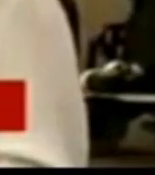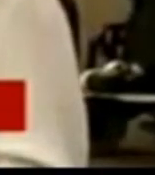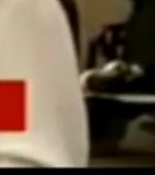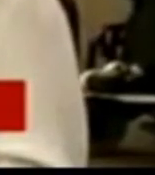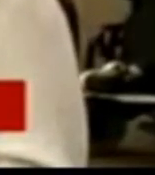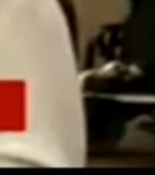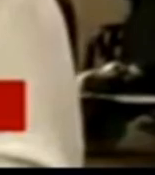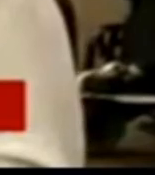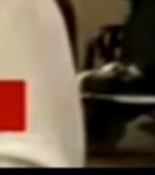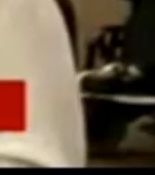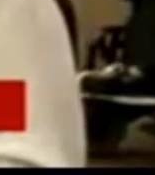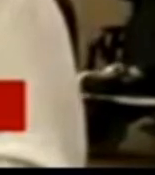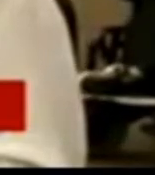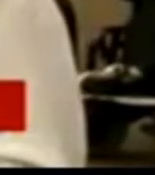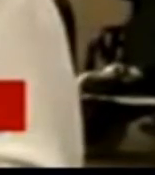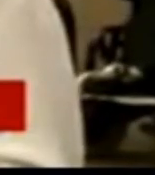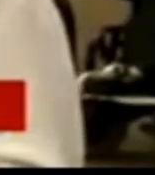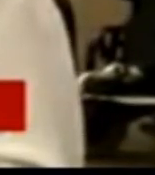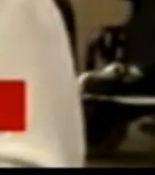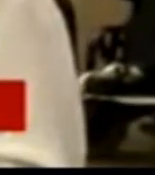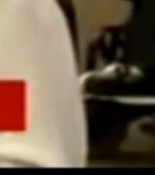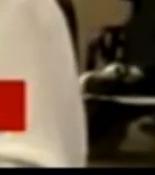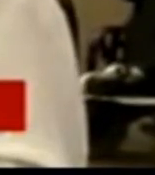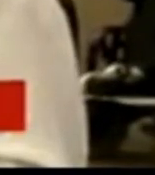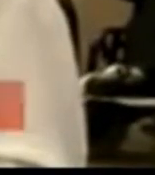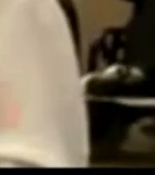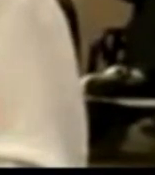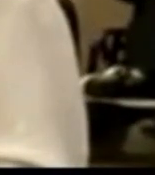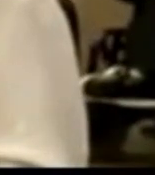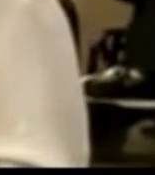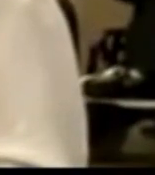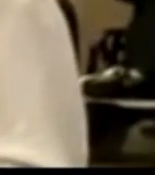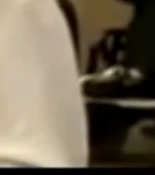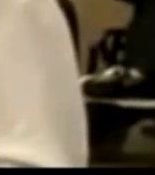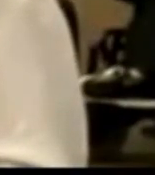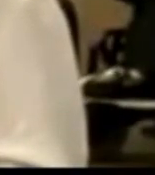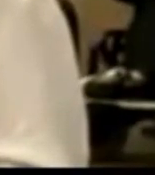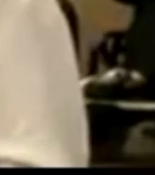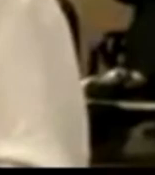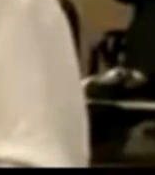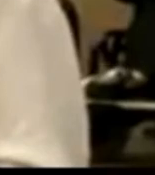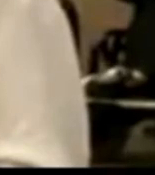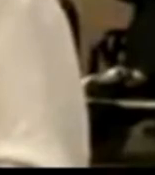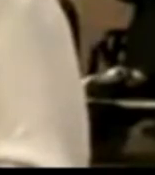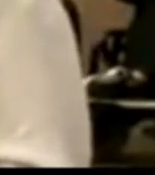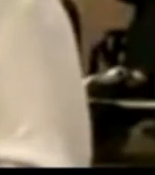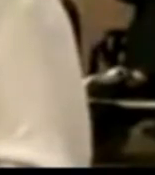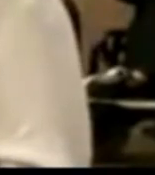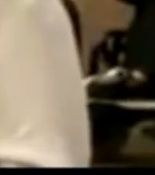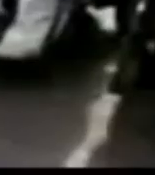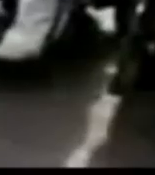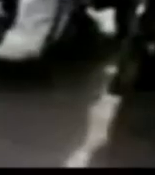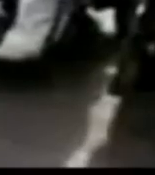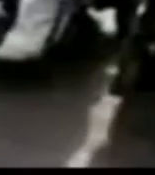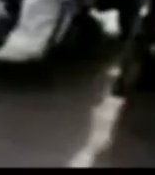Persones amb discapacitat, sinó societats discapacitants, ni tampoc persones amb necessitats